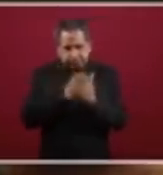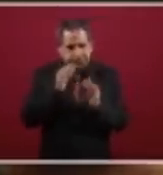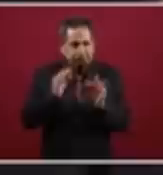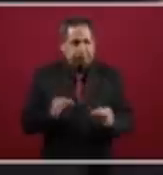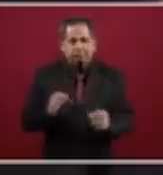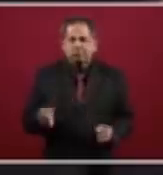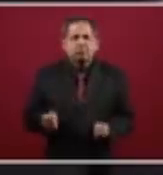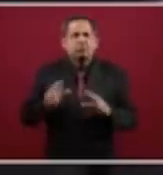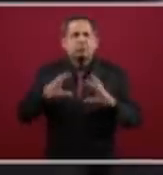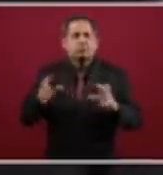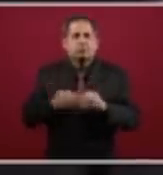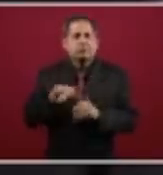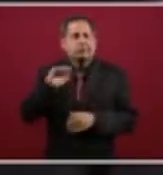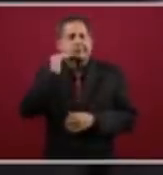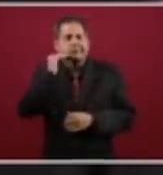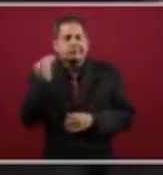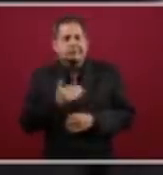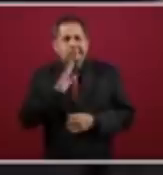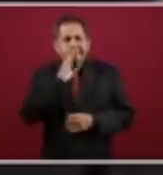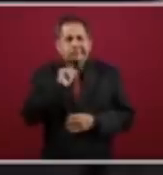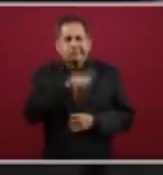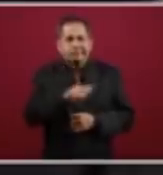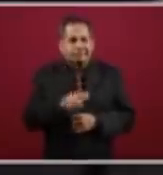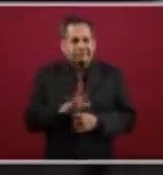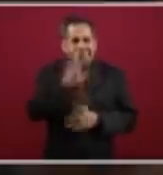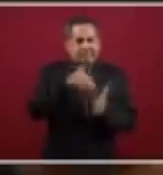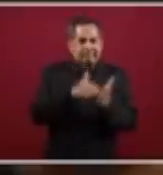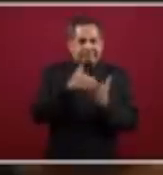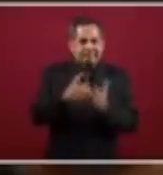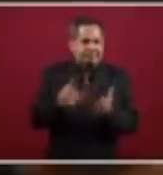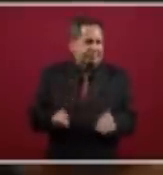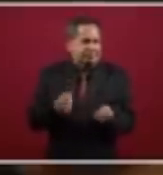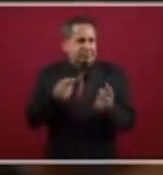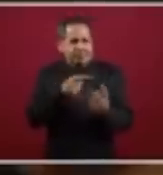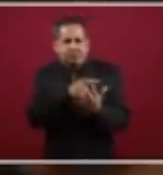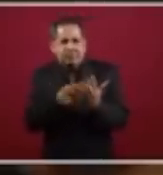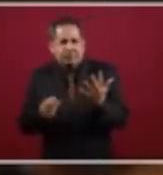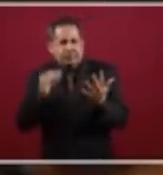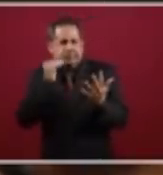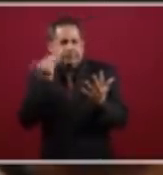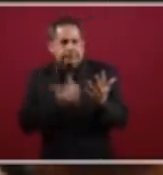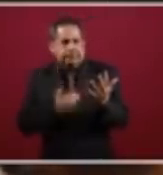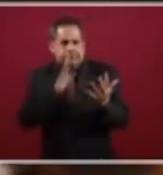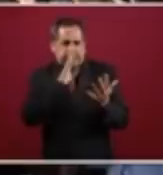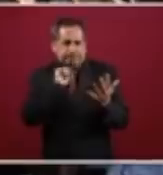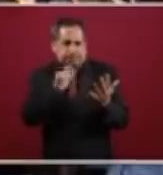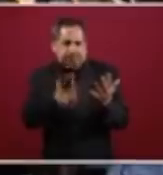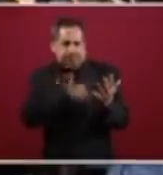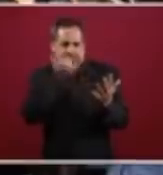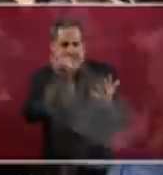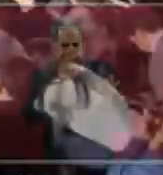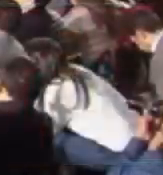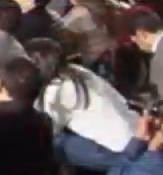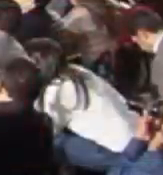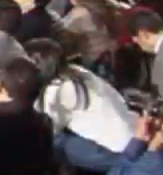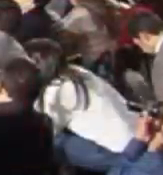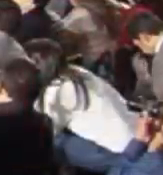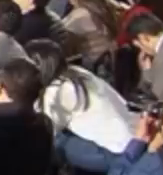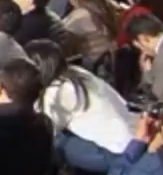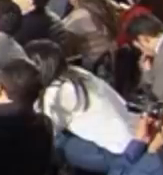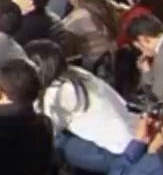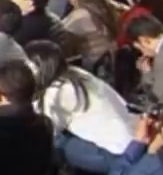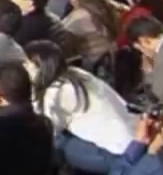¿Cuántos casos de anomalías de estos 5 millones en este padrón, cuántos casos de anomalías había, de